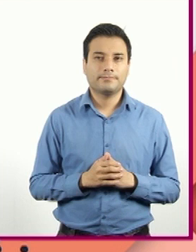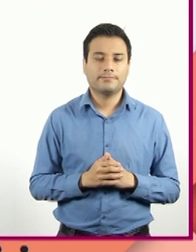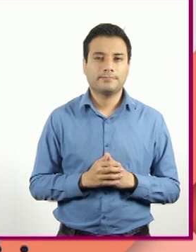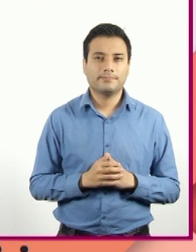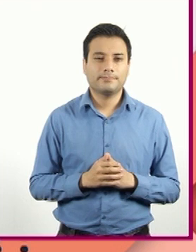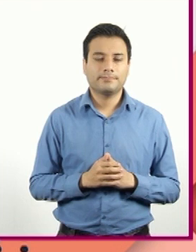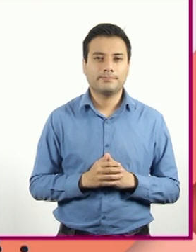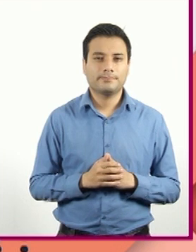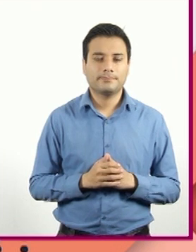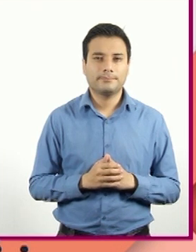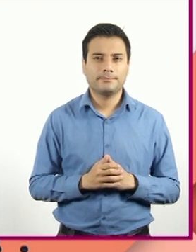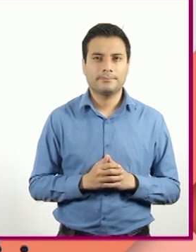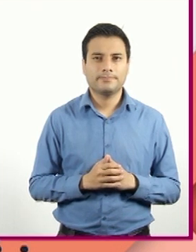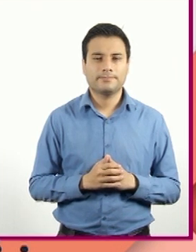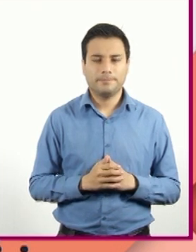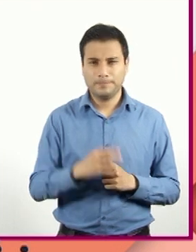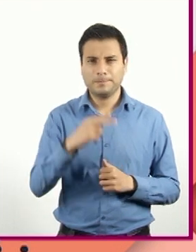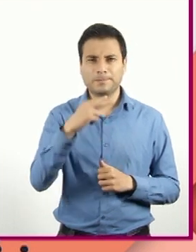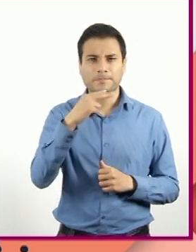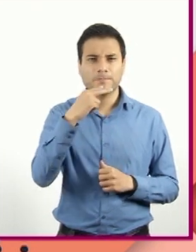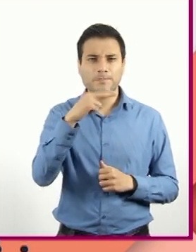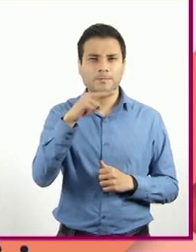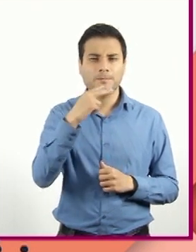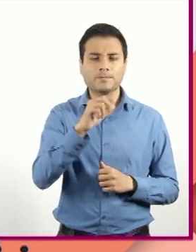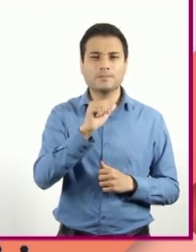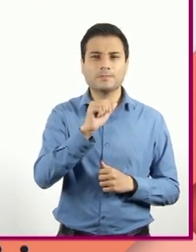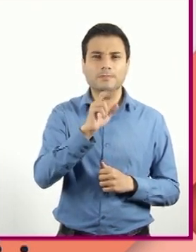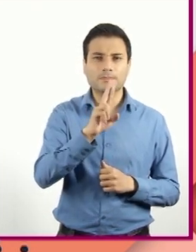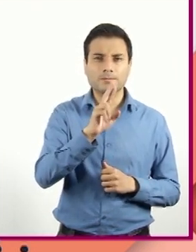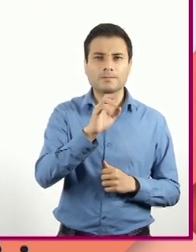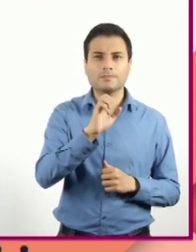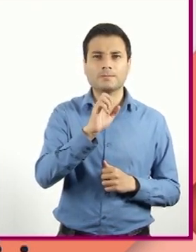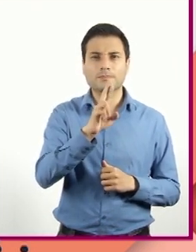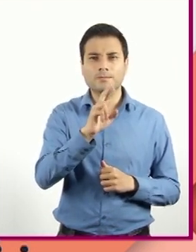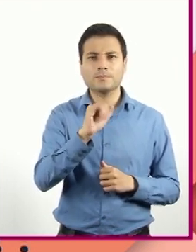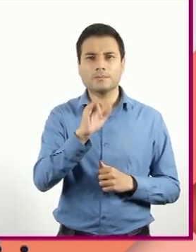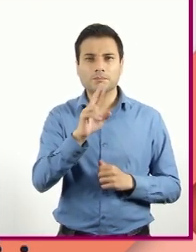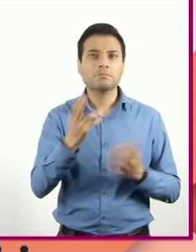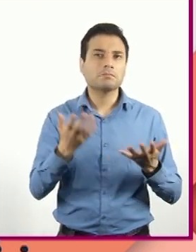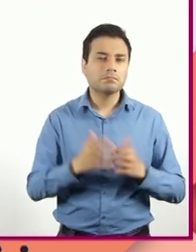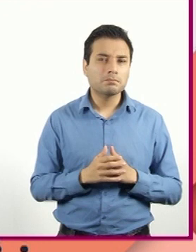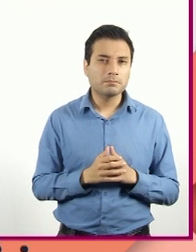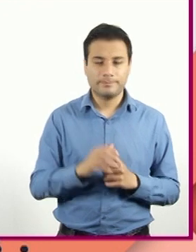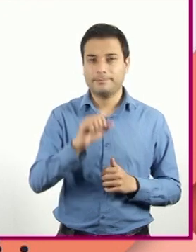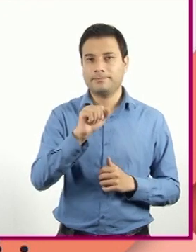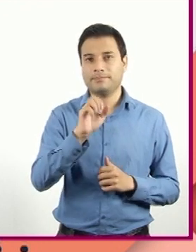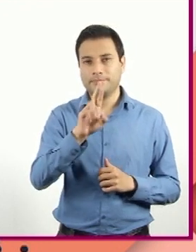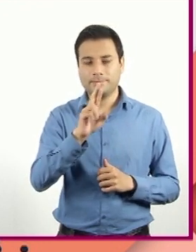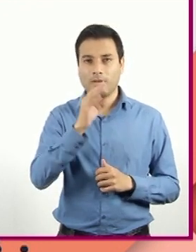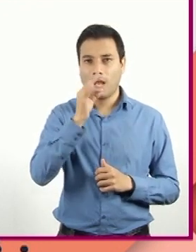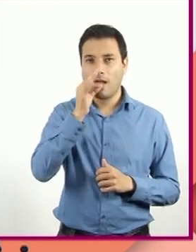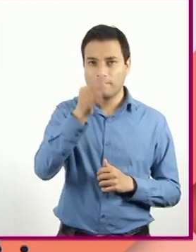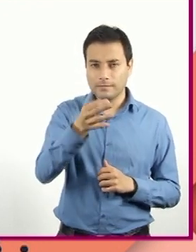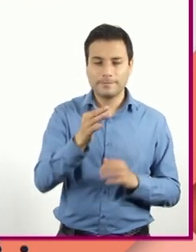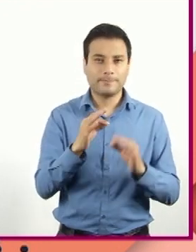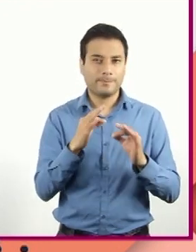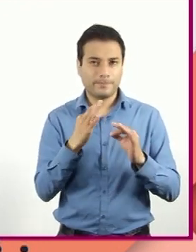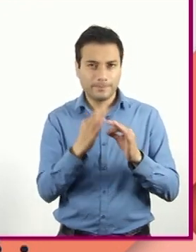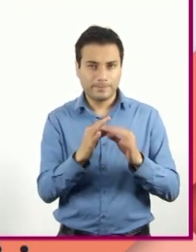¿Cuáles son los verbos en infinitivo? Ser, avisar, cumplir.